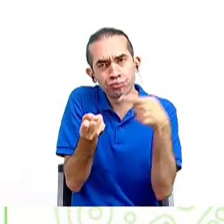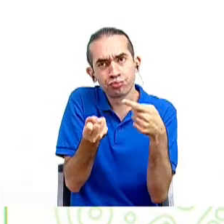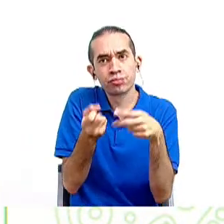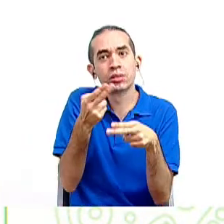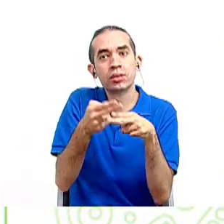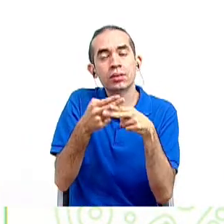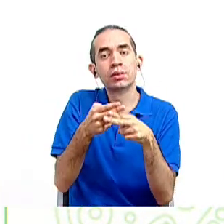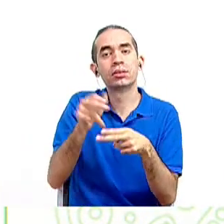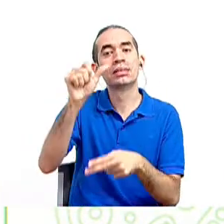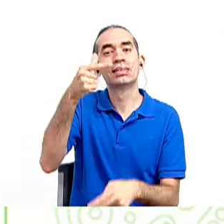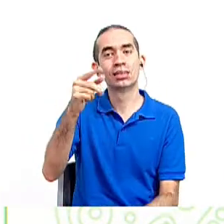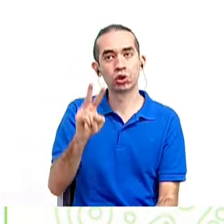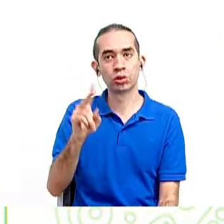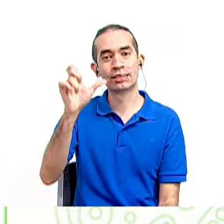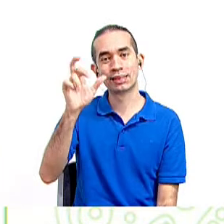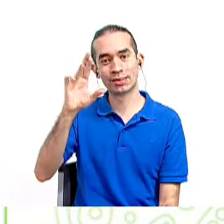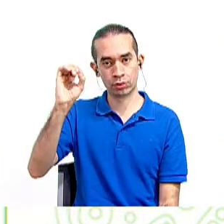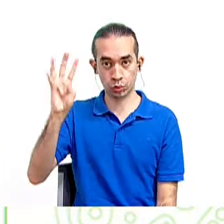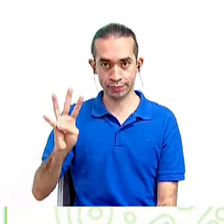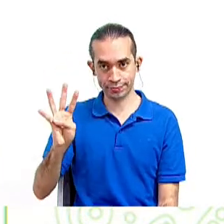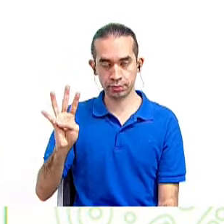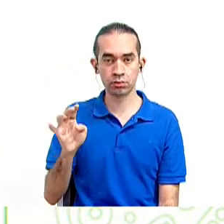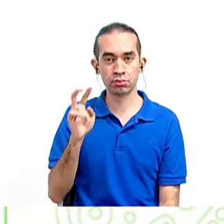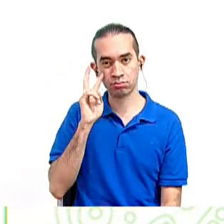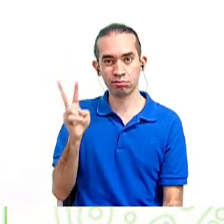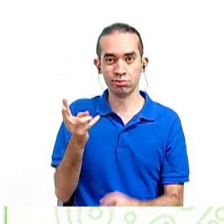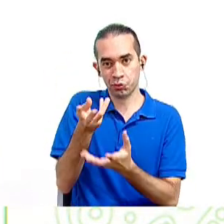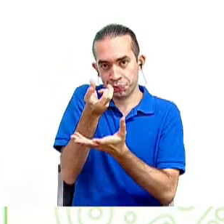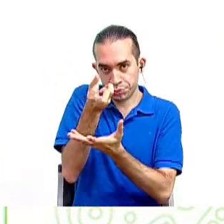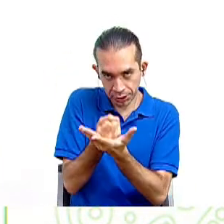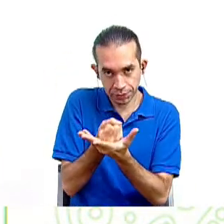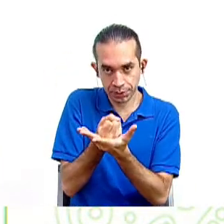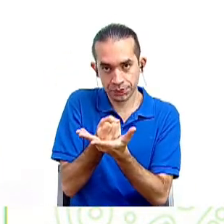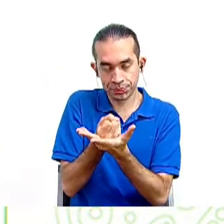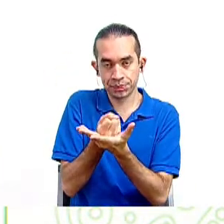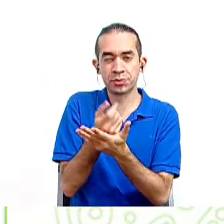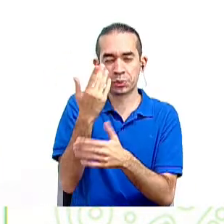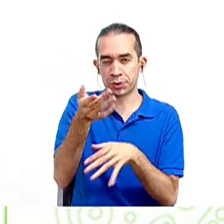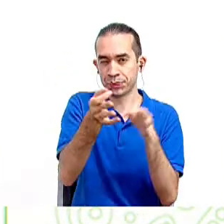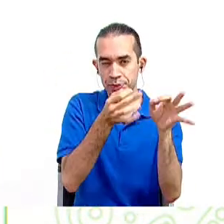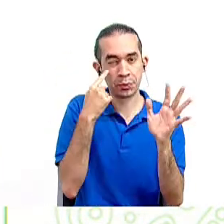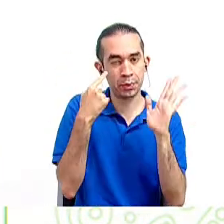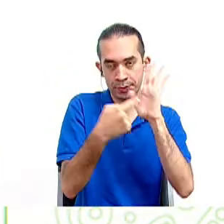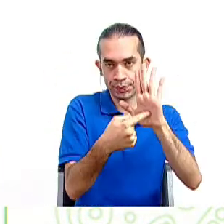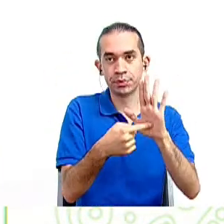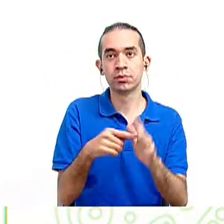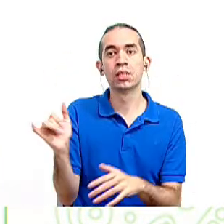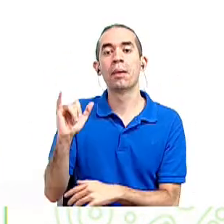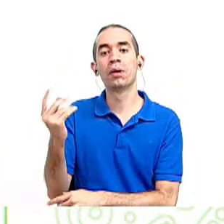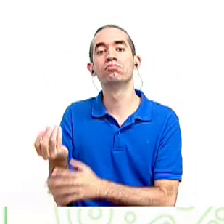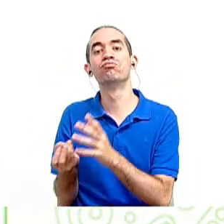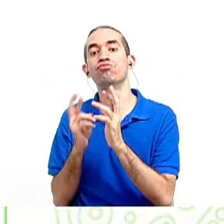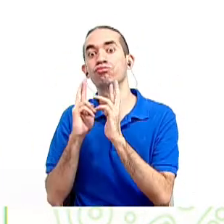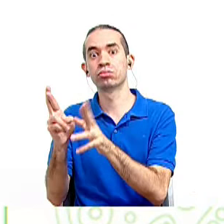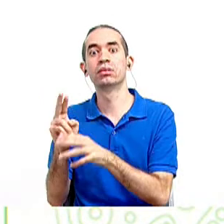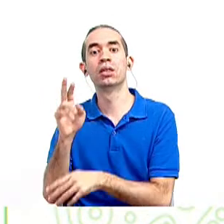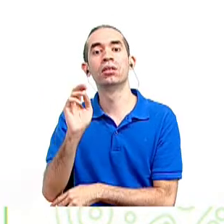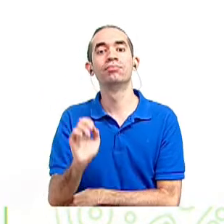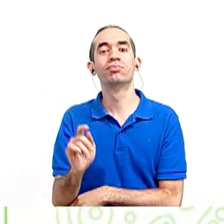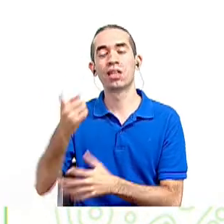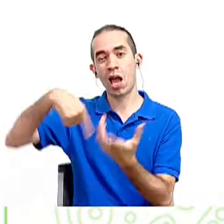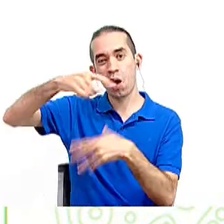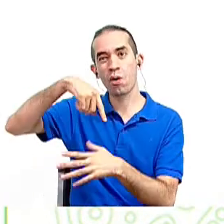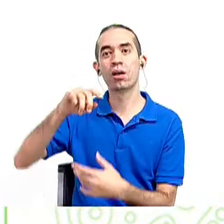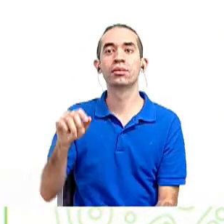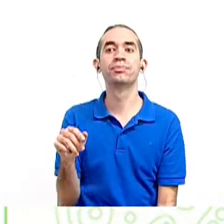llama cromato de plata. Este es un precipitado, lo vamos a ver ahorita, y también se produce nitrato de potasio, pero que queda disuelto en el